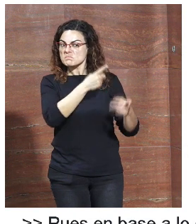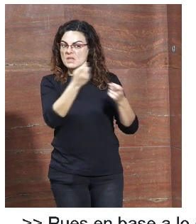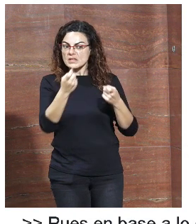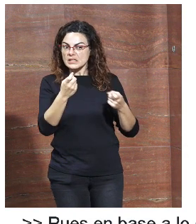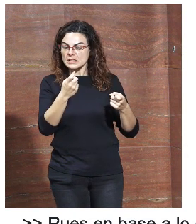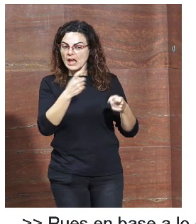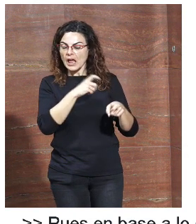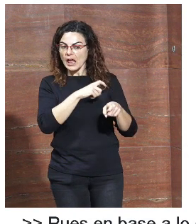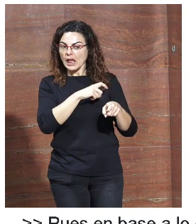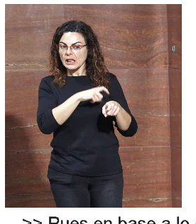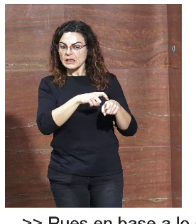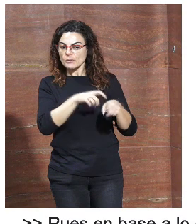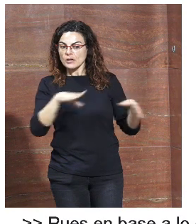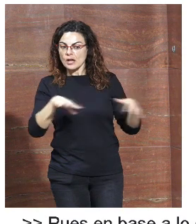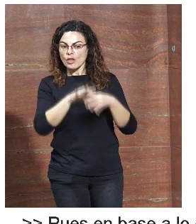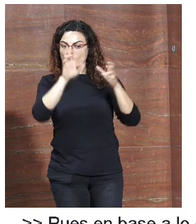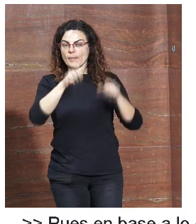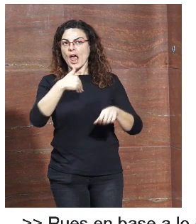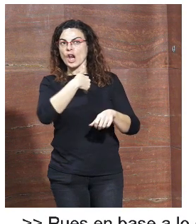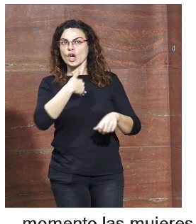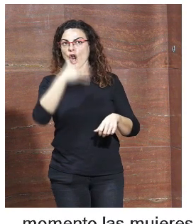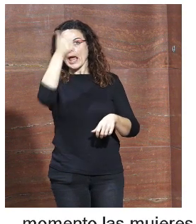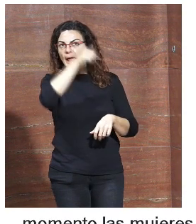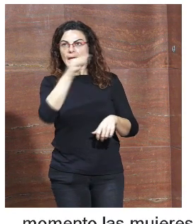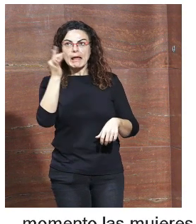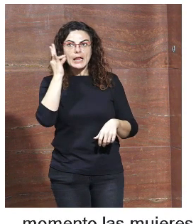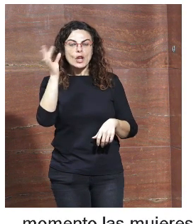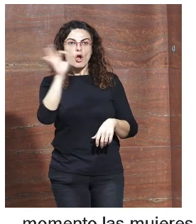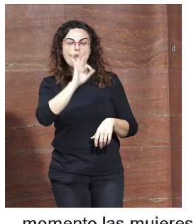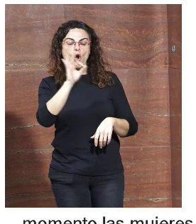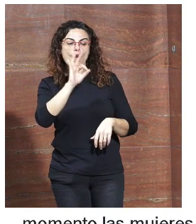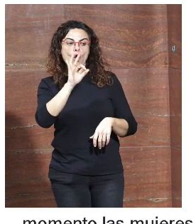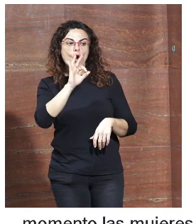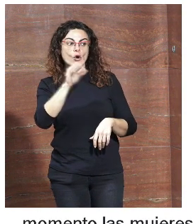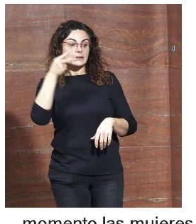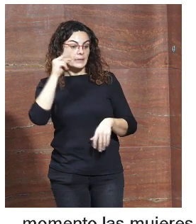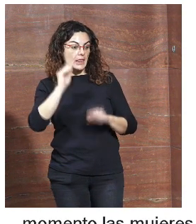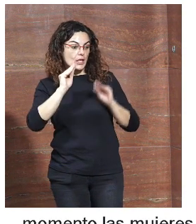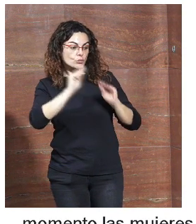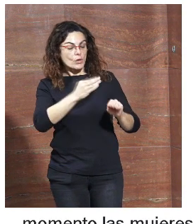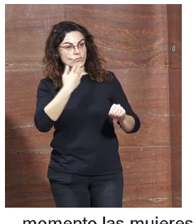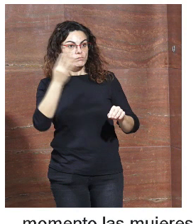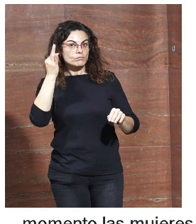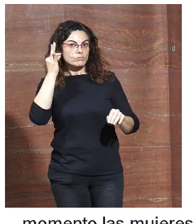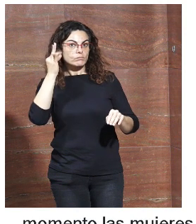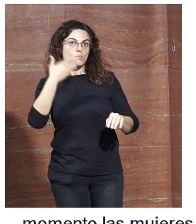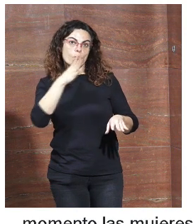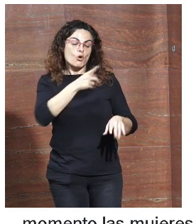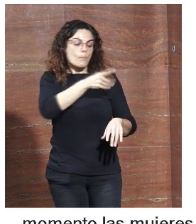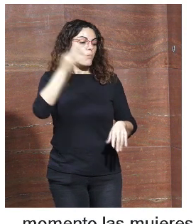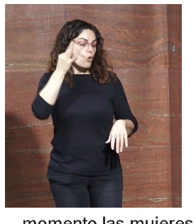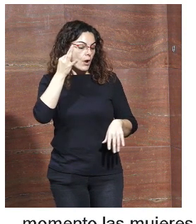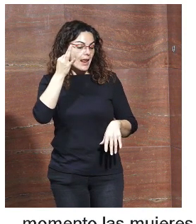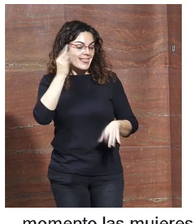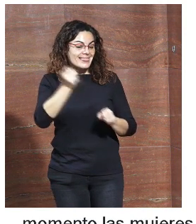por cuestiones de roles de género ¿no?, y por propia experiencia como mujer, que pudiera ser diferenciada de